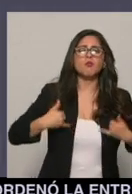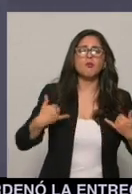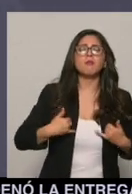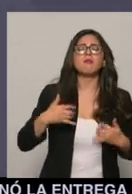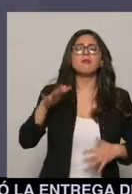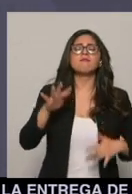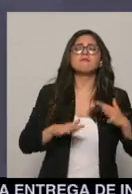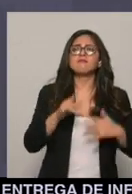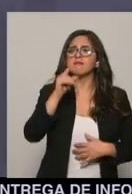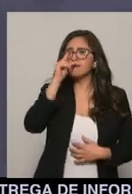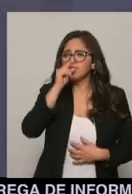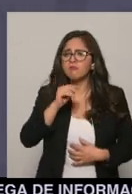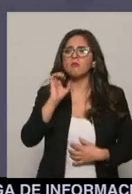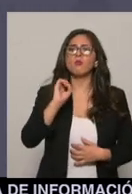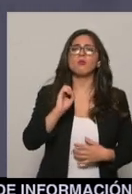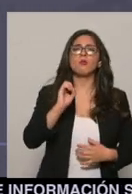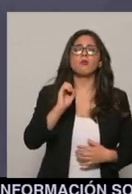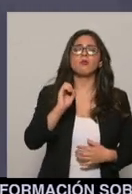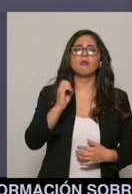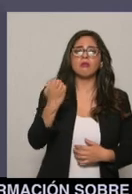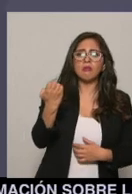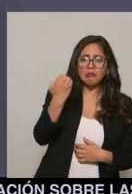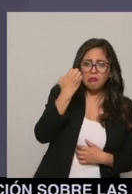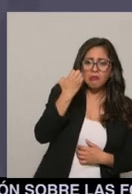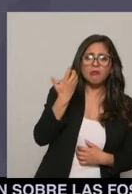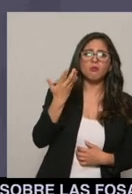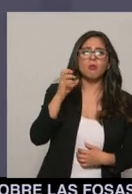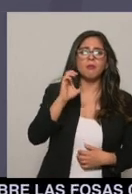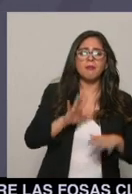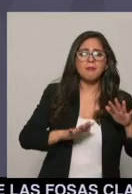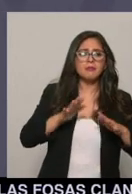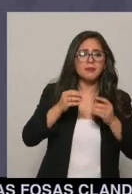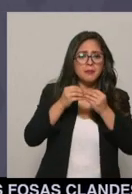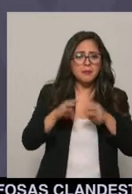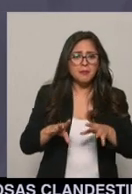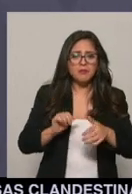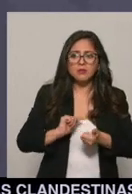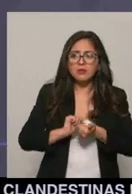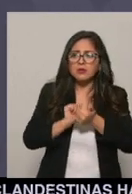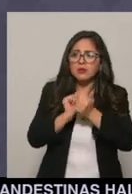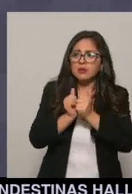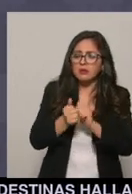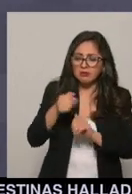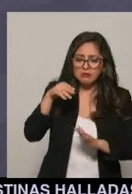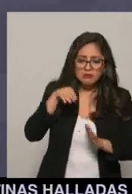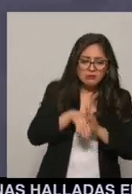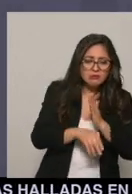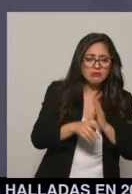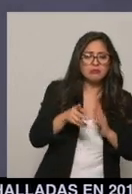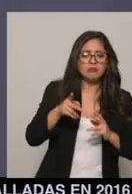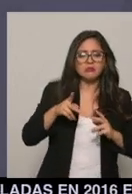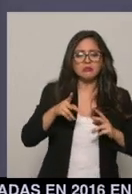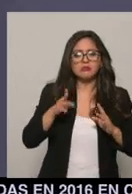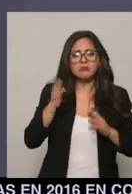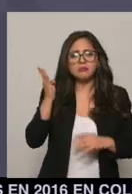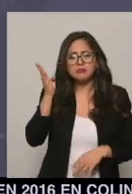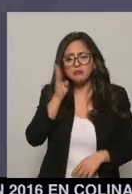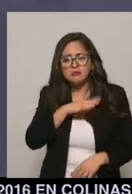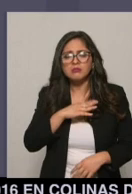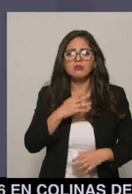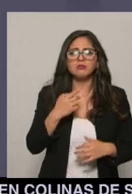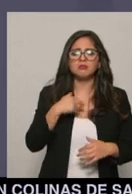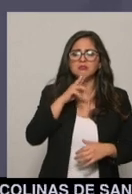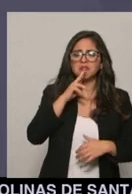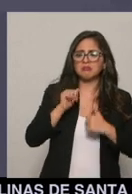frustración, ante un desengaño, ante una pérdida, pues caiga en la desesperación, ¿no? En el desánimo, en el aislamiento. Y